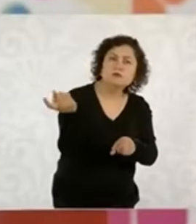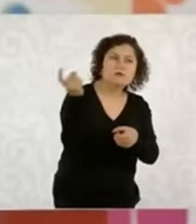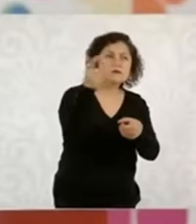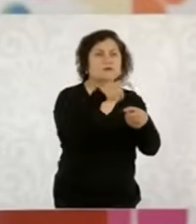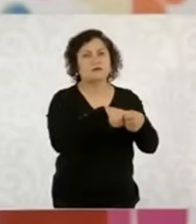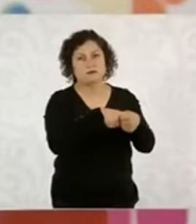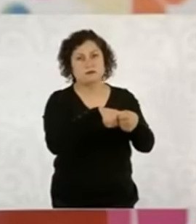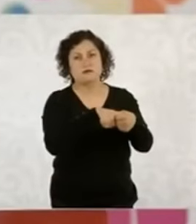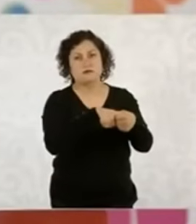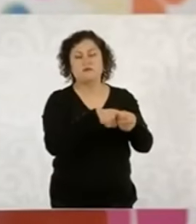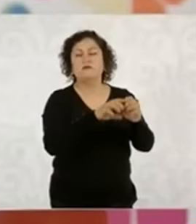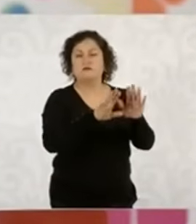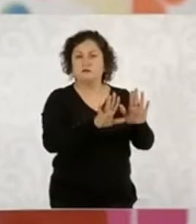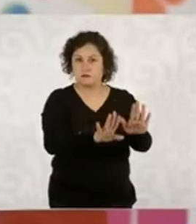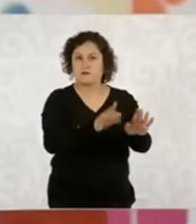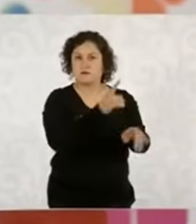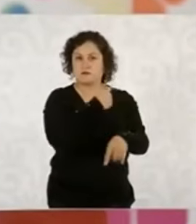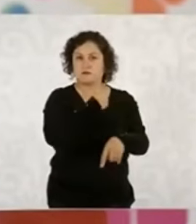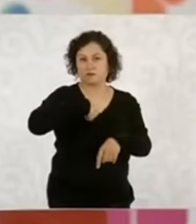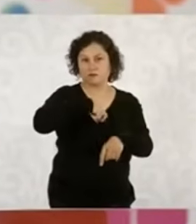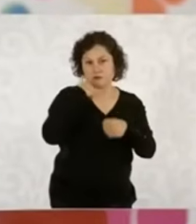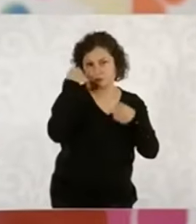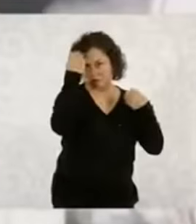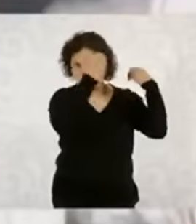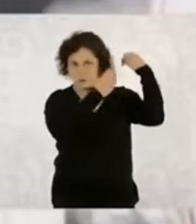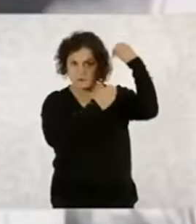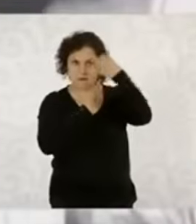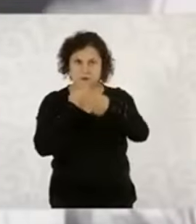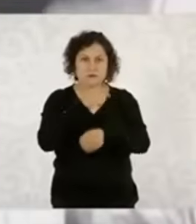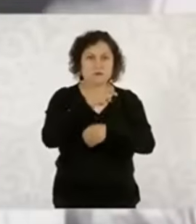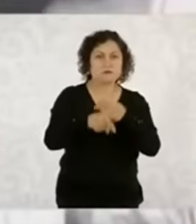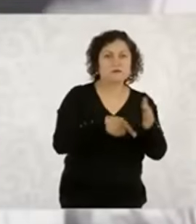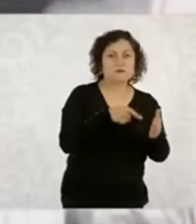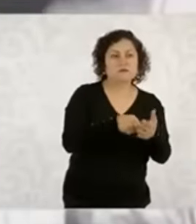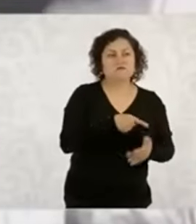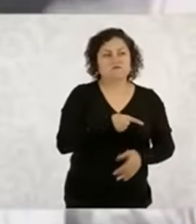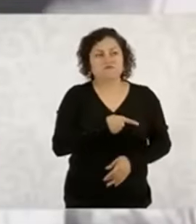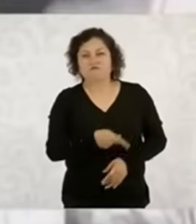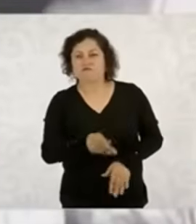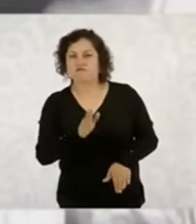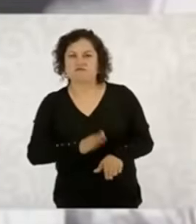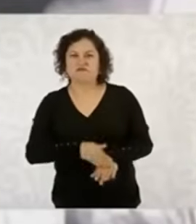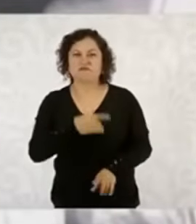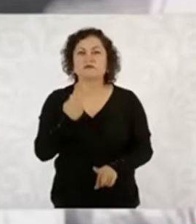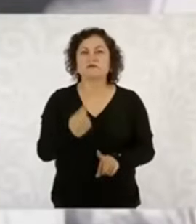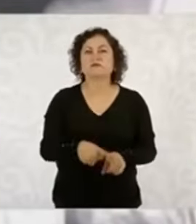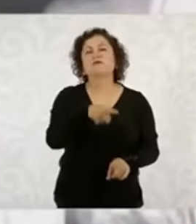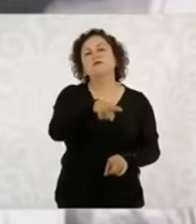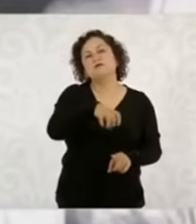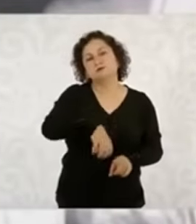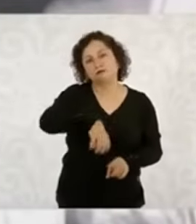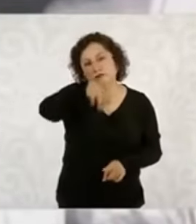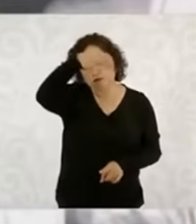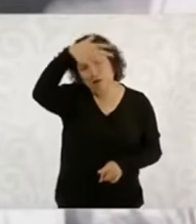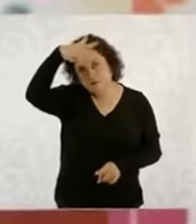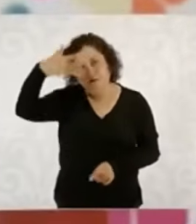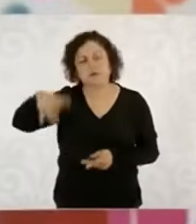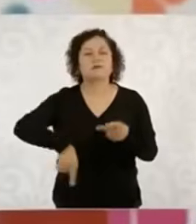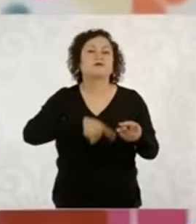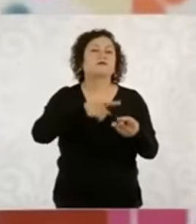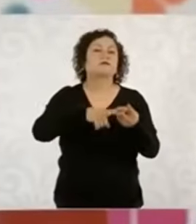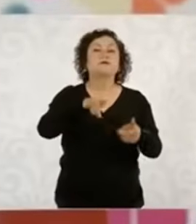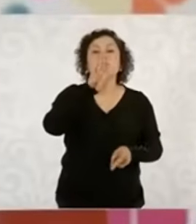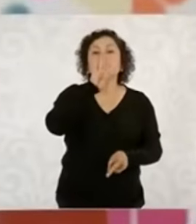vamos a construir, vamos a priorizar los sectores más vulnerables, a los adultos mayores, a las mamás cabezas de